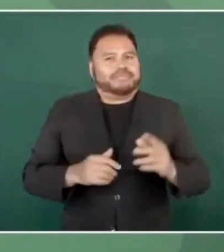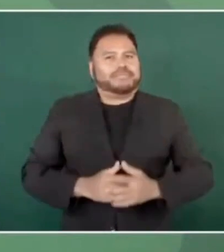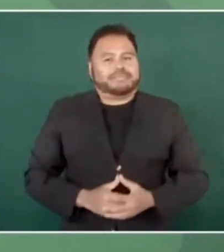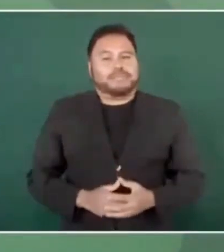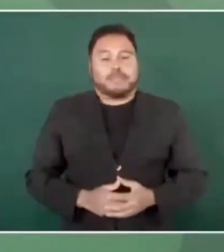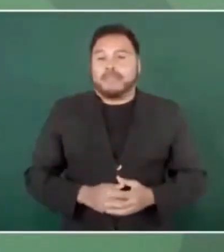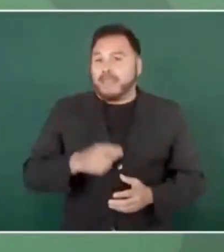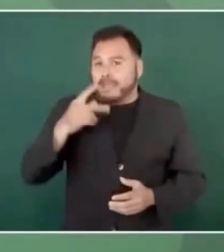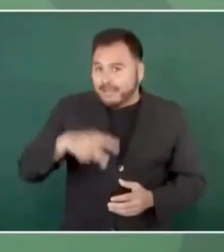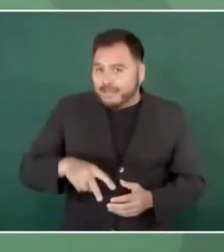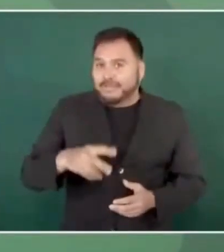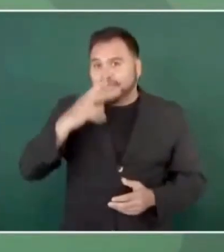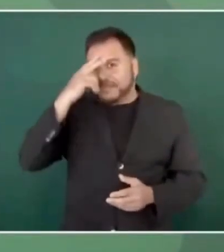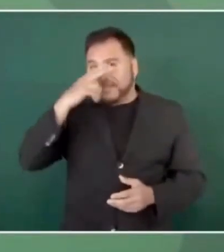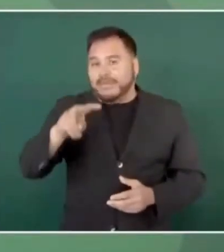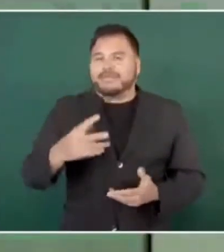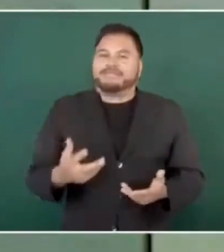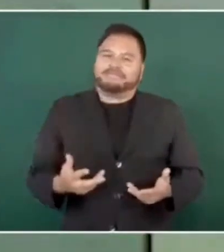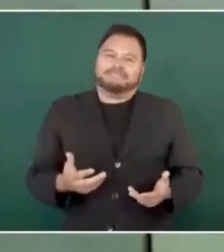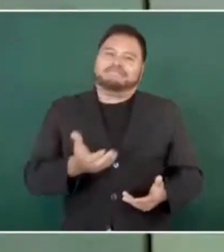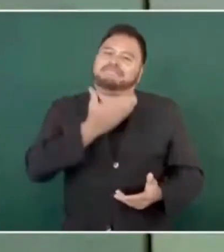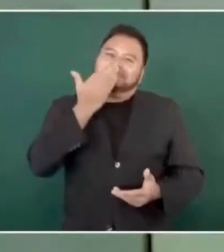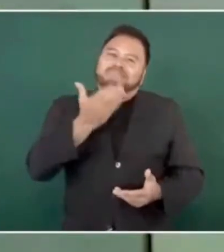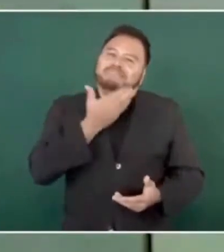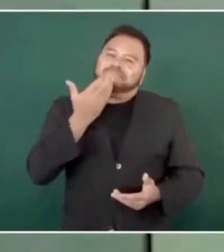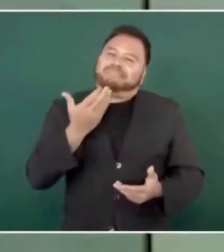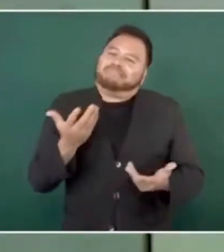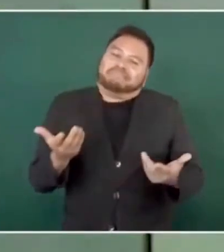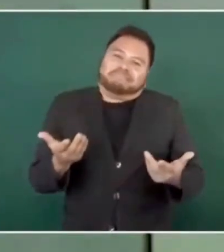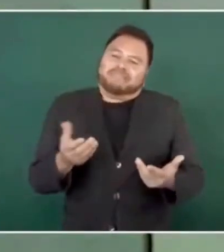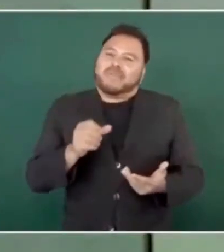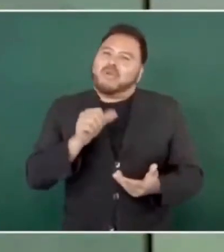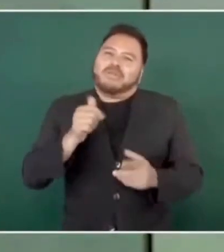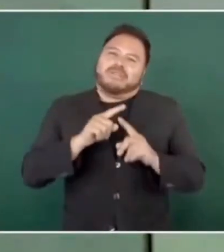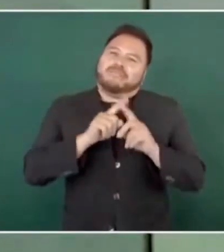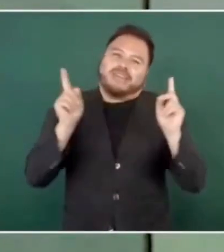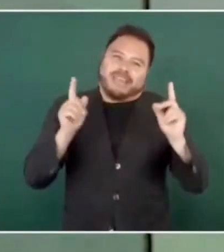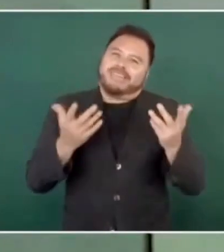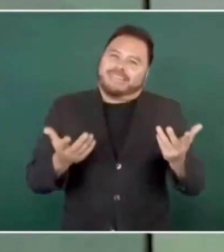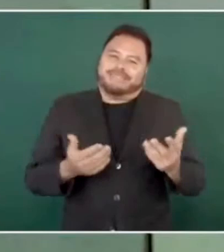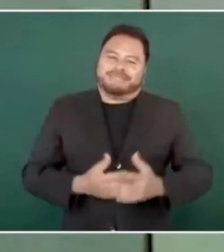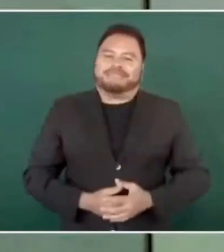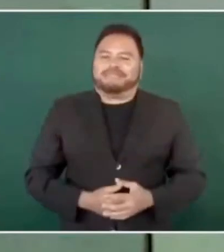Aquí son otras costumbres. Allá